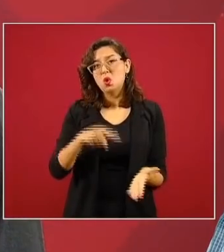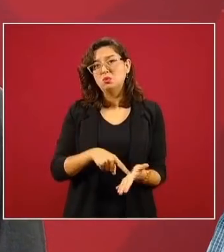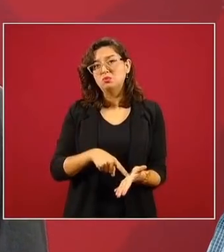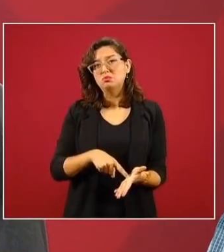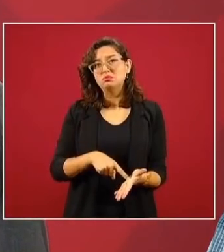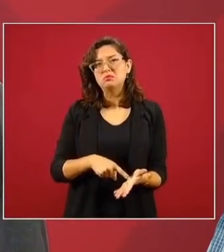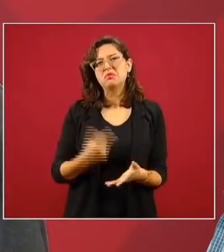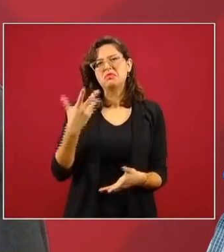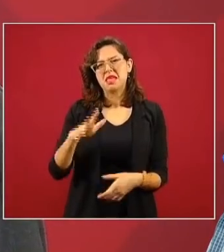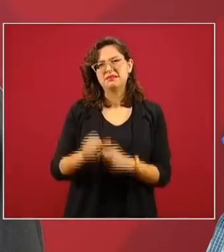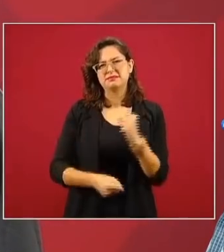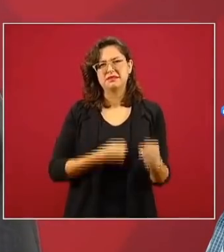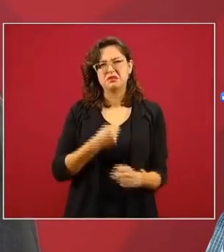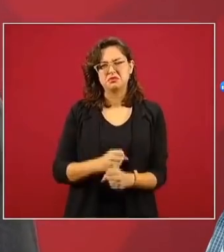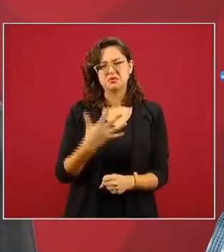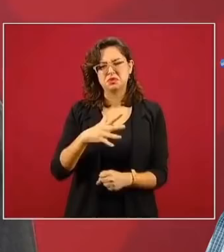desde hace 10 años